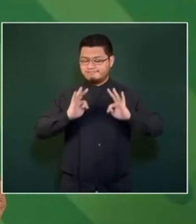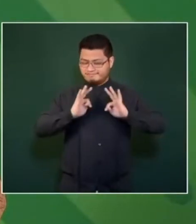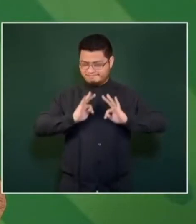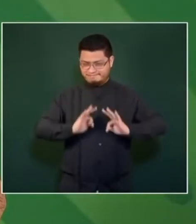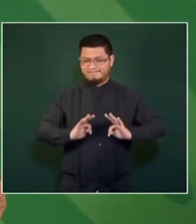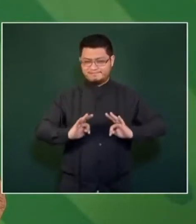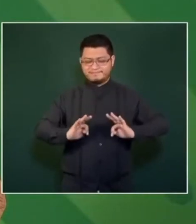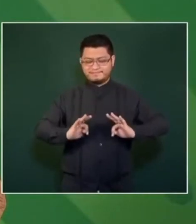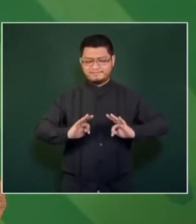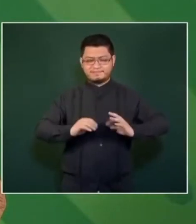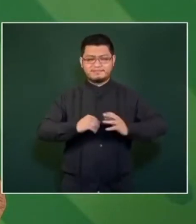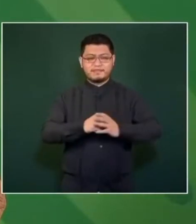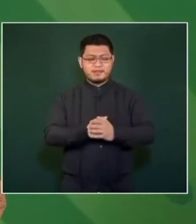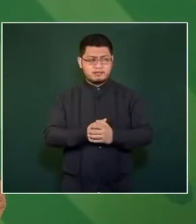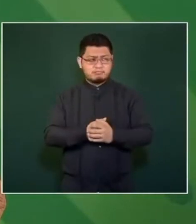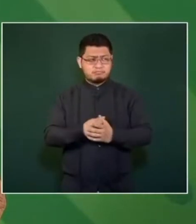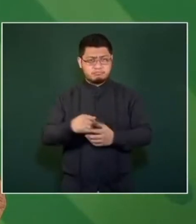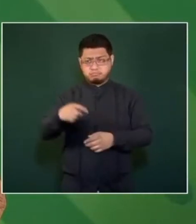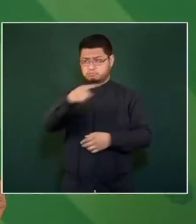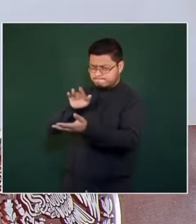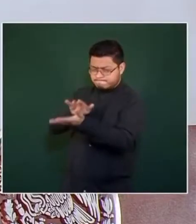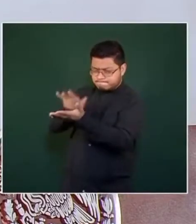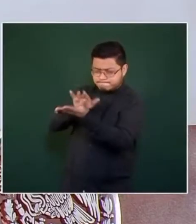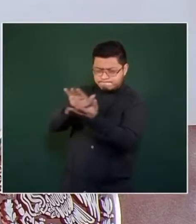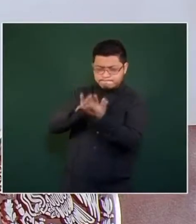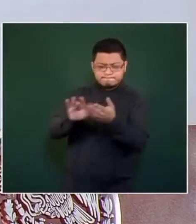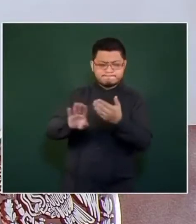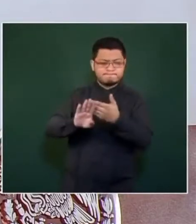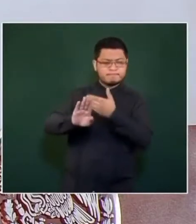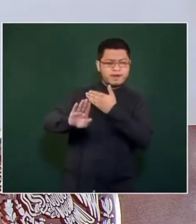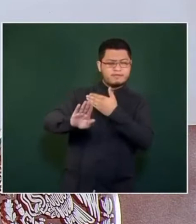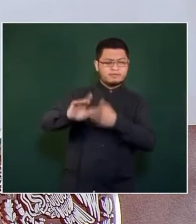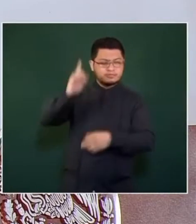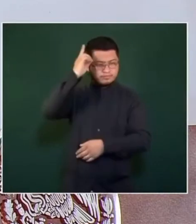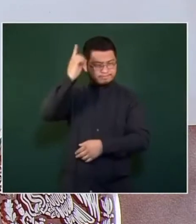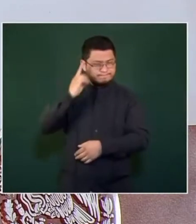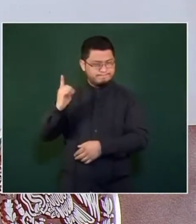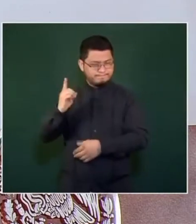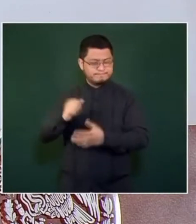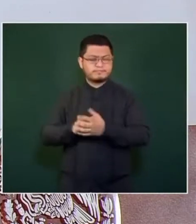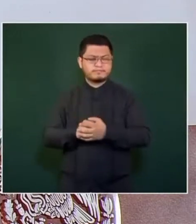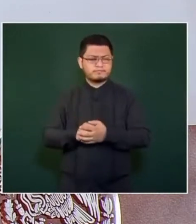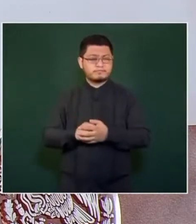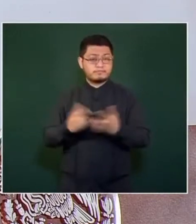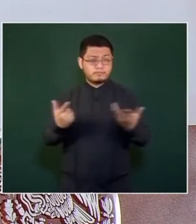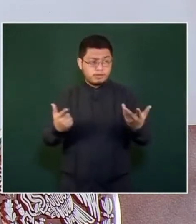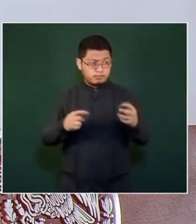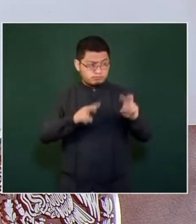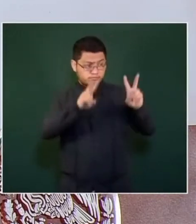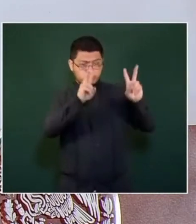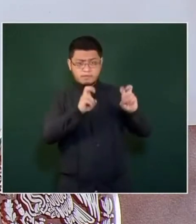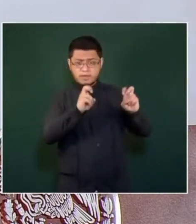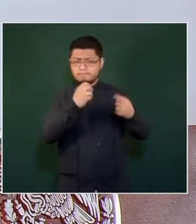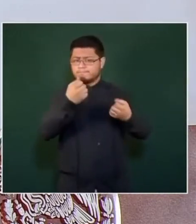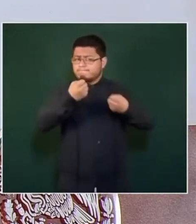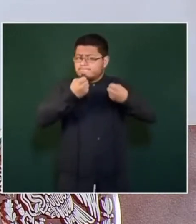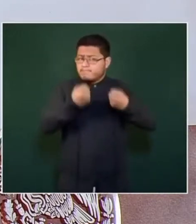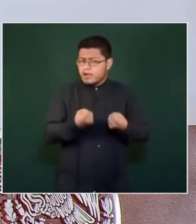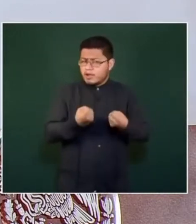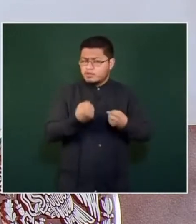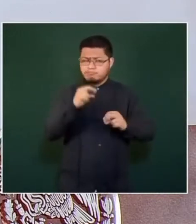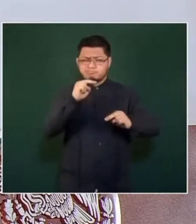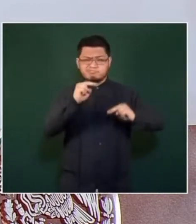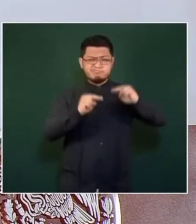tranquilidad, con paz. Al tomar la palabra, el gobernador Mauricio Vila Dozal detalló que la incidencia